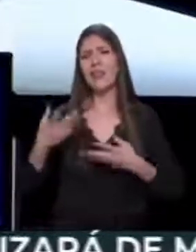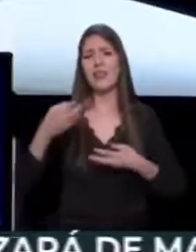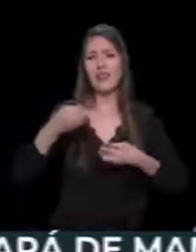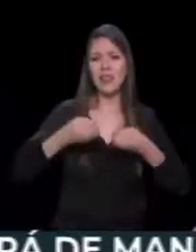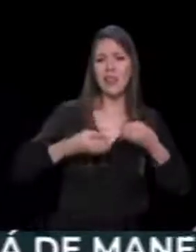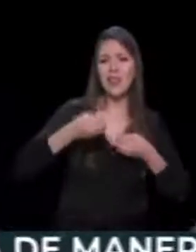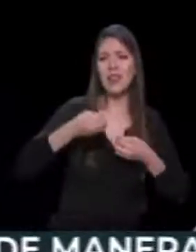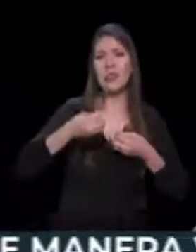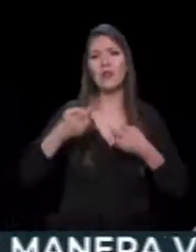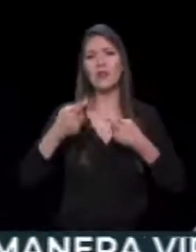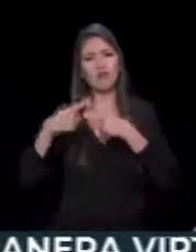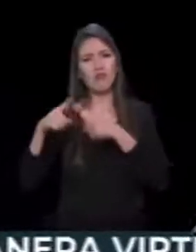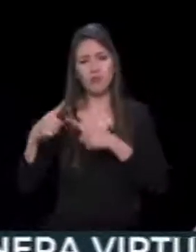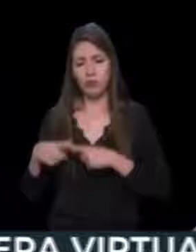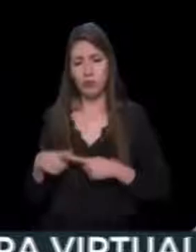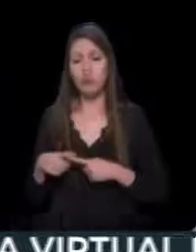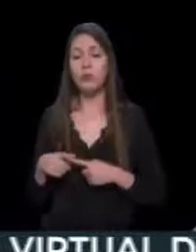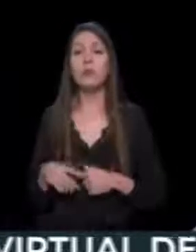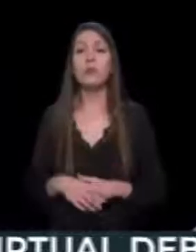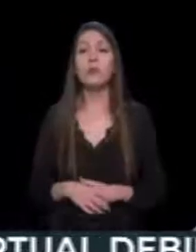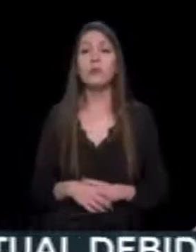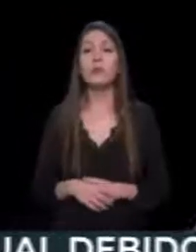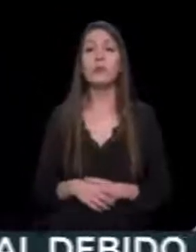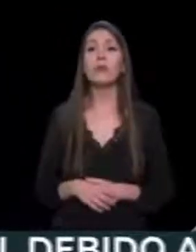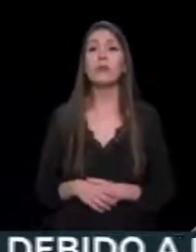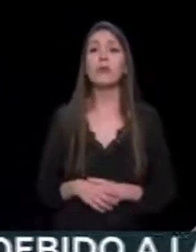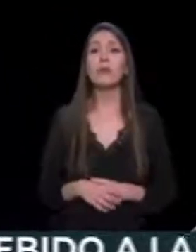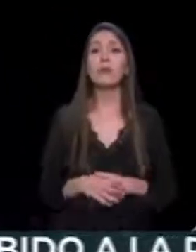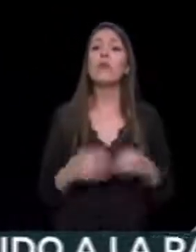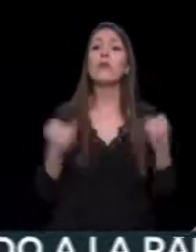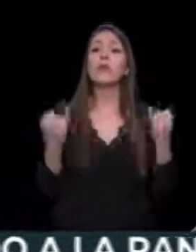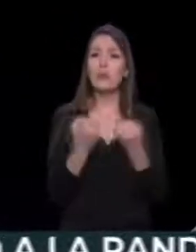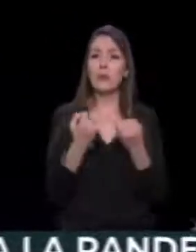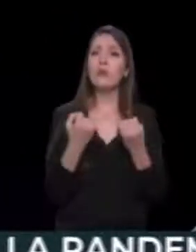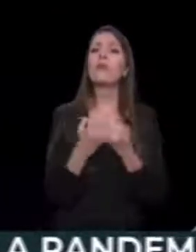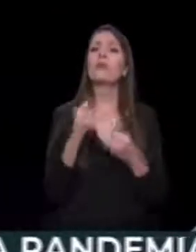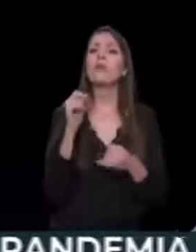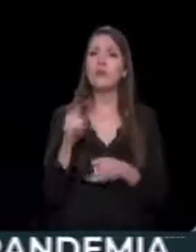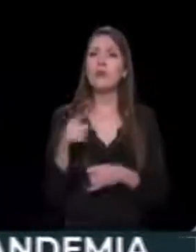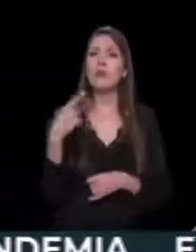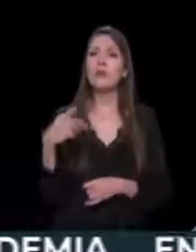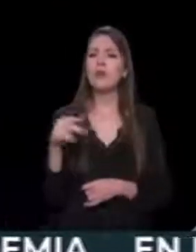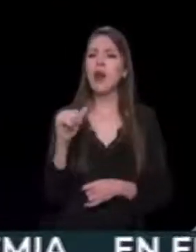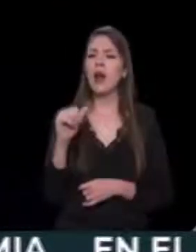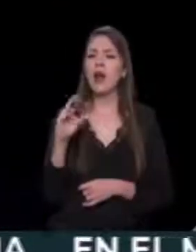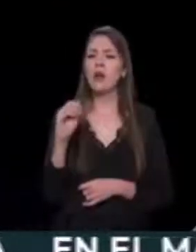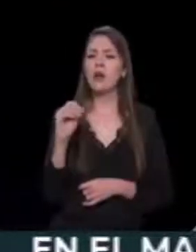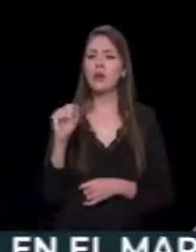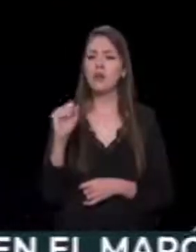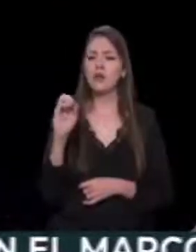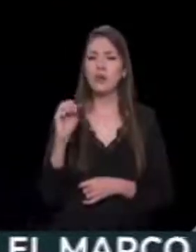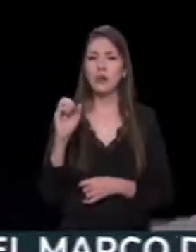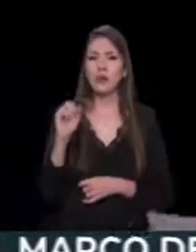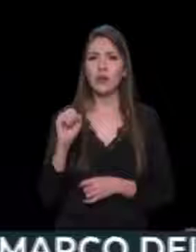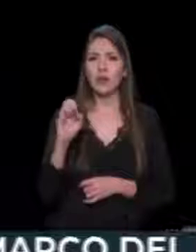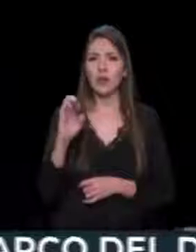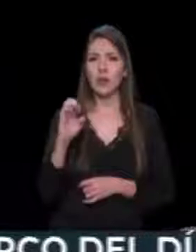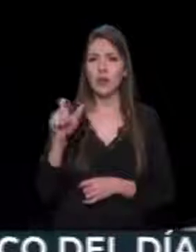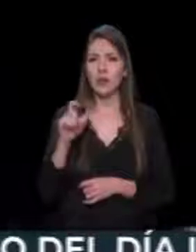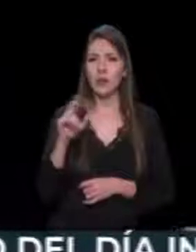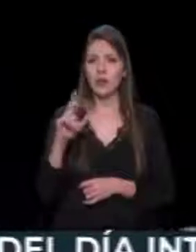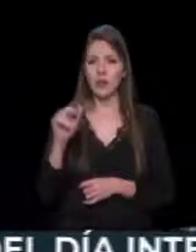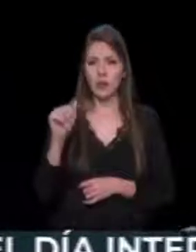otro elemento que tiene que ver y que también se registra en esta ley es el asunto del acoso sexual. Pero yendo a la pregunta, Juan, es